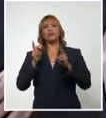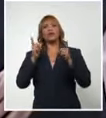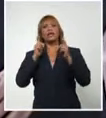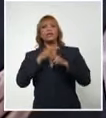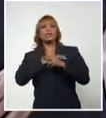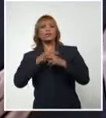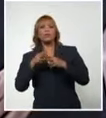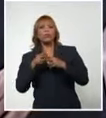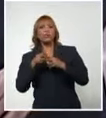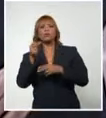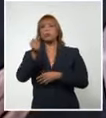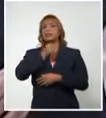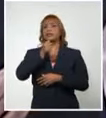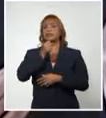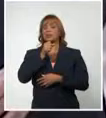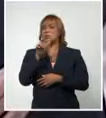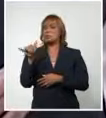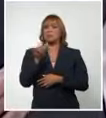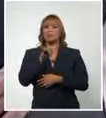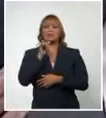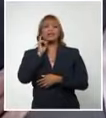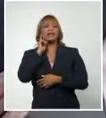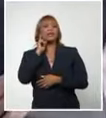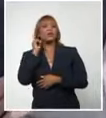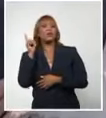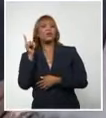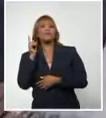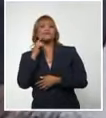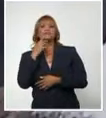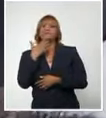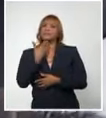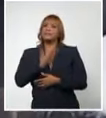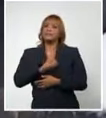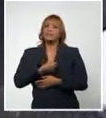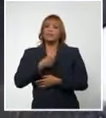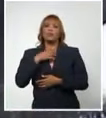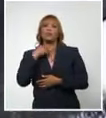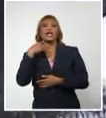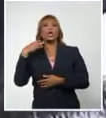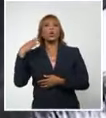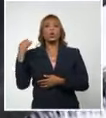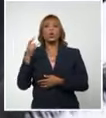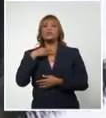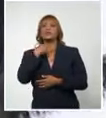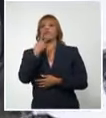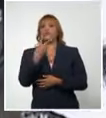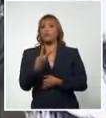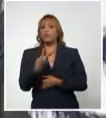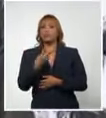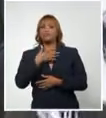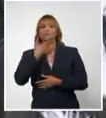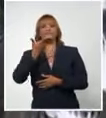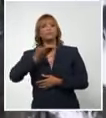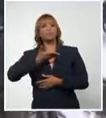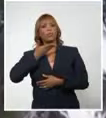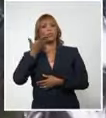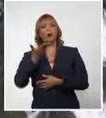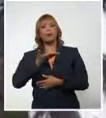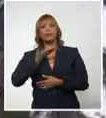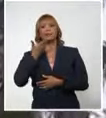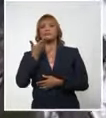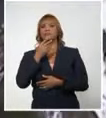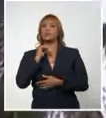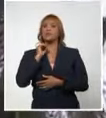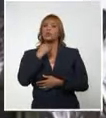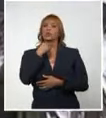entrevista íntima era mimar el oído gracias al color de su voz y a su cadencia poética. Los